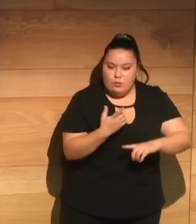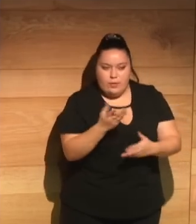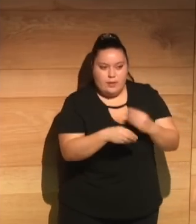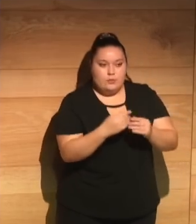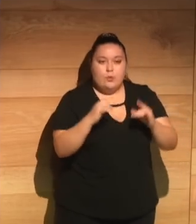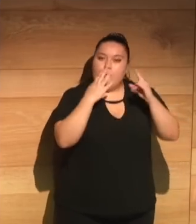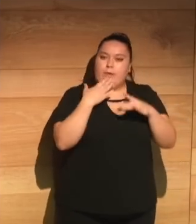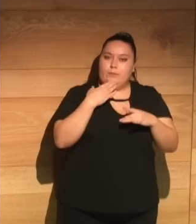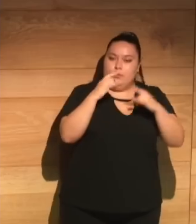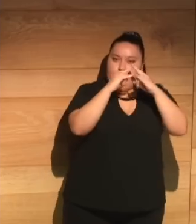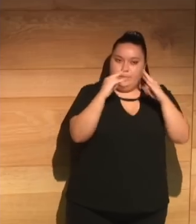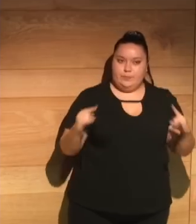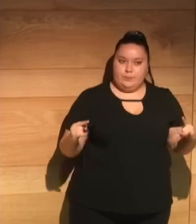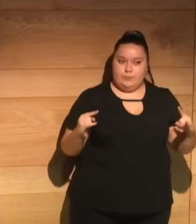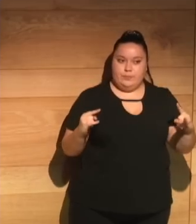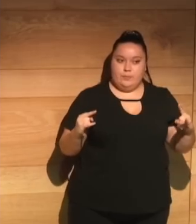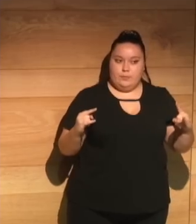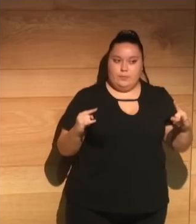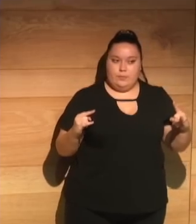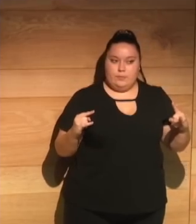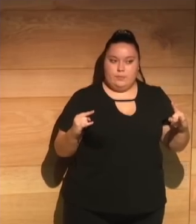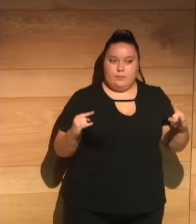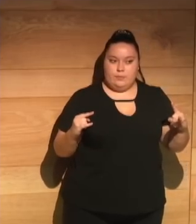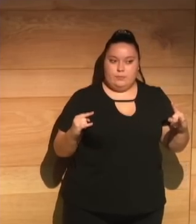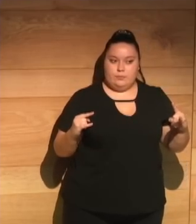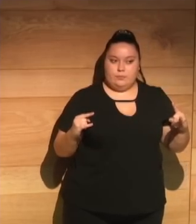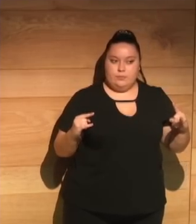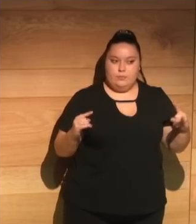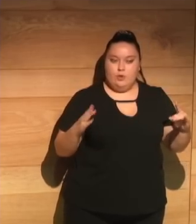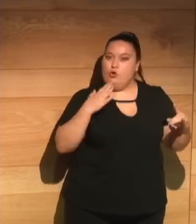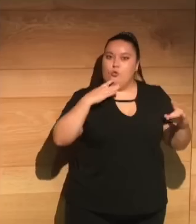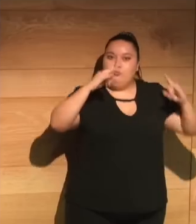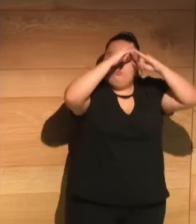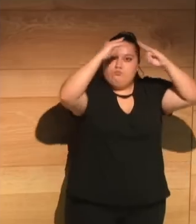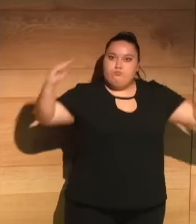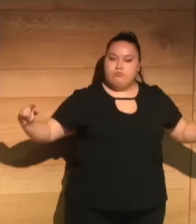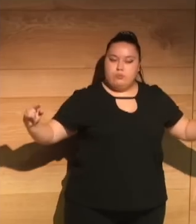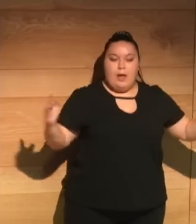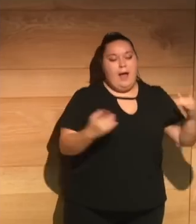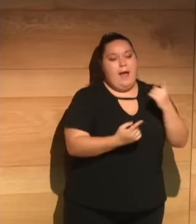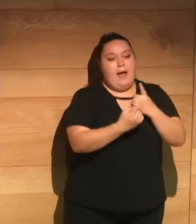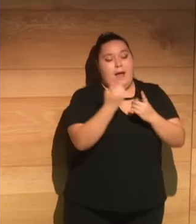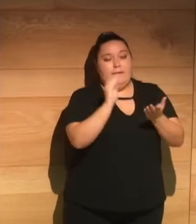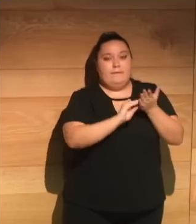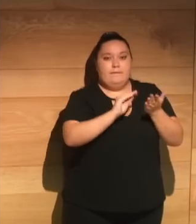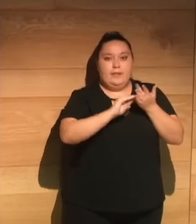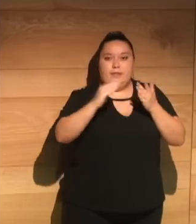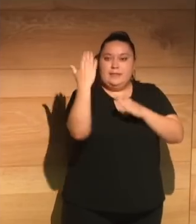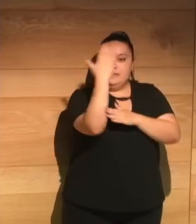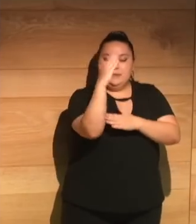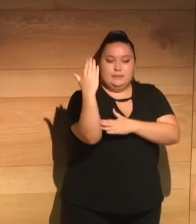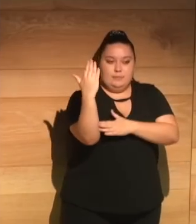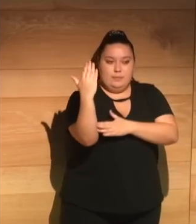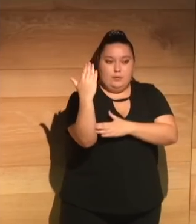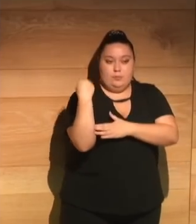campaña, claro, no había claro, lo verían al revés, pero era un pedazo de cámara oscura, ¿no? O a veces usaban espejos para devolver la imagen a su configuración,